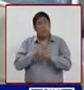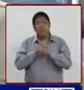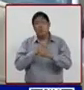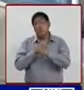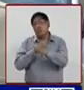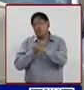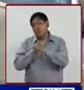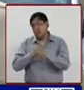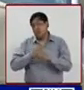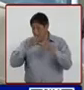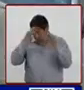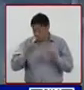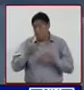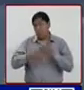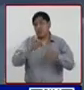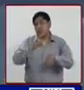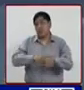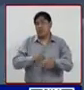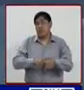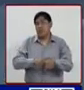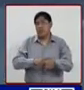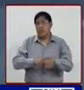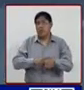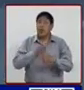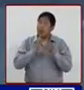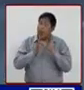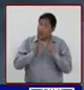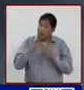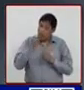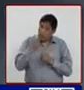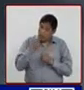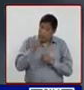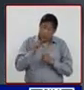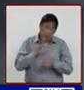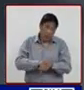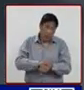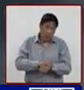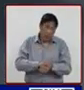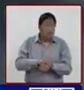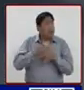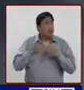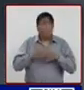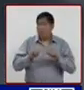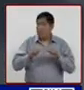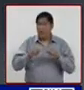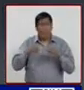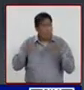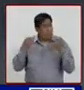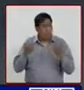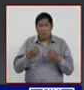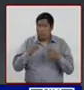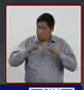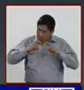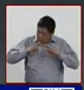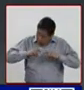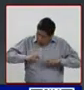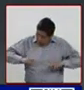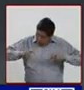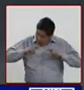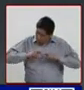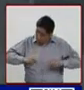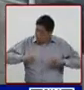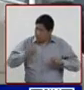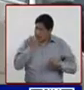y se va a determinar en las siguientes horas. ¿Él ha manifestado algo al momento de su aprehensión? Todavía seguimos con las investigaciones